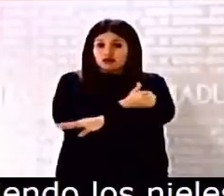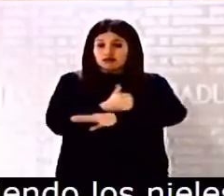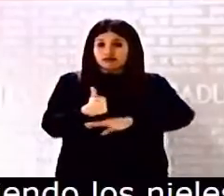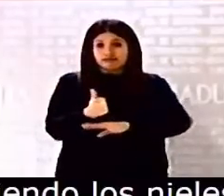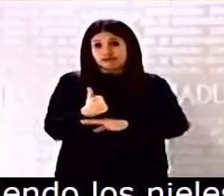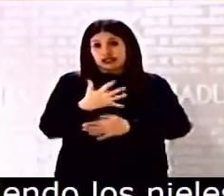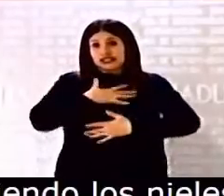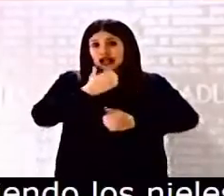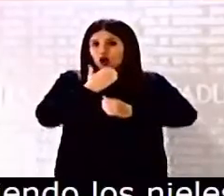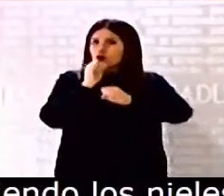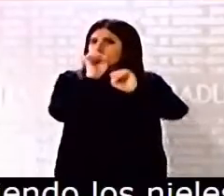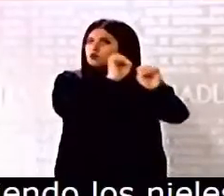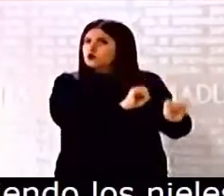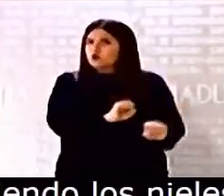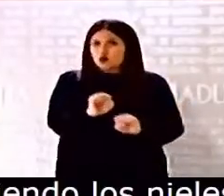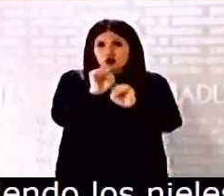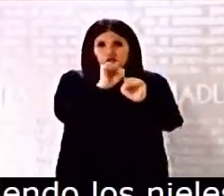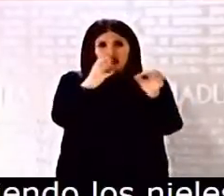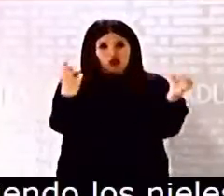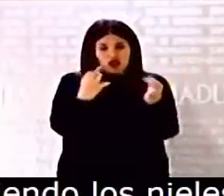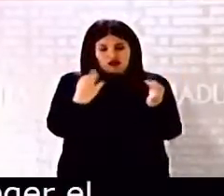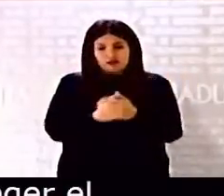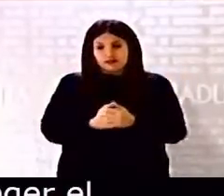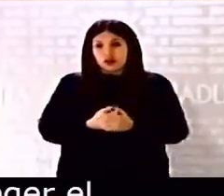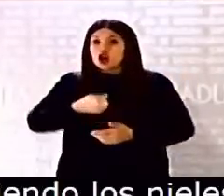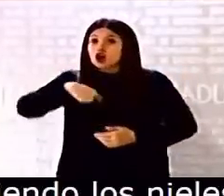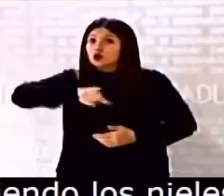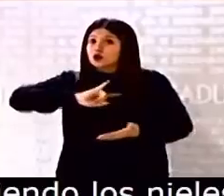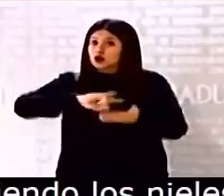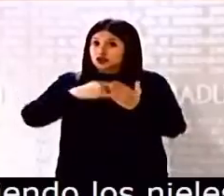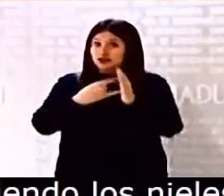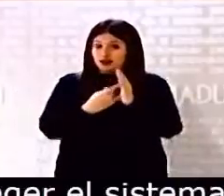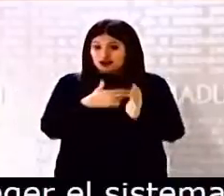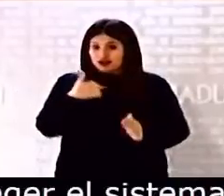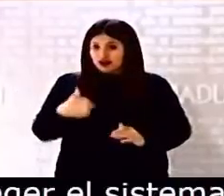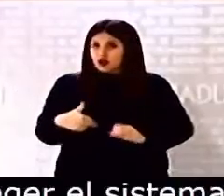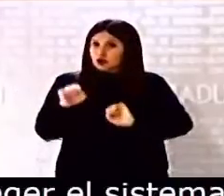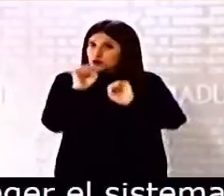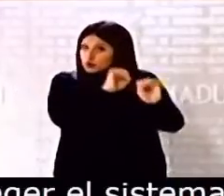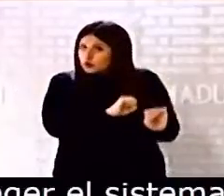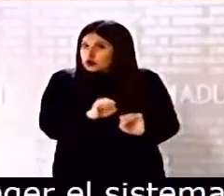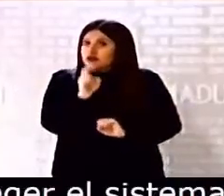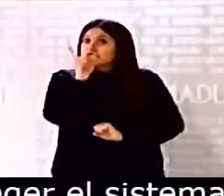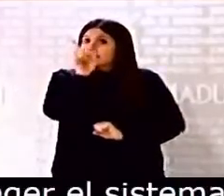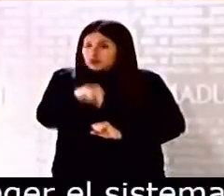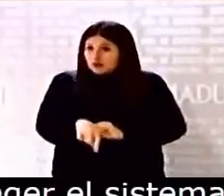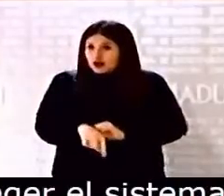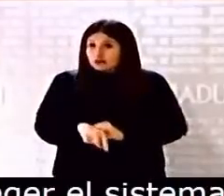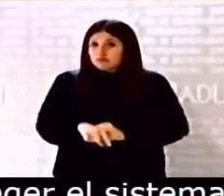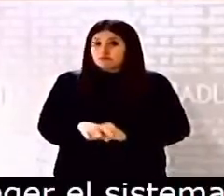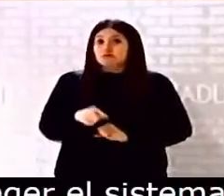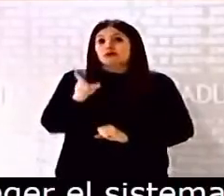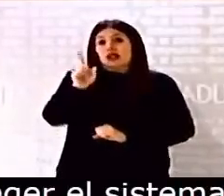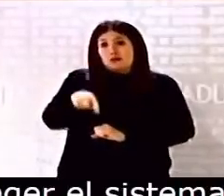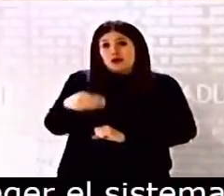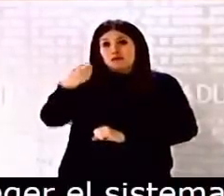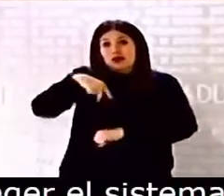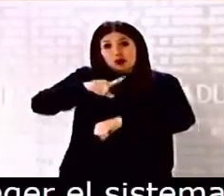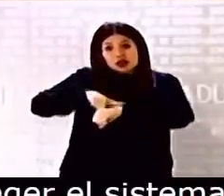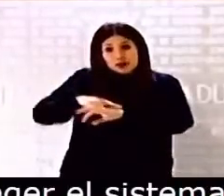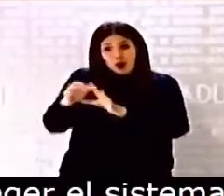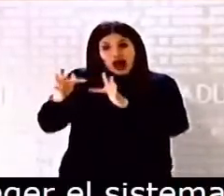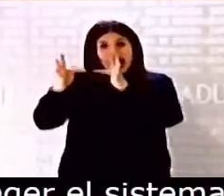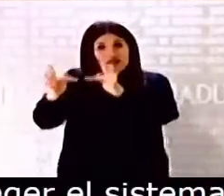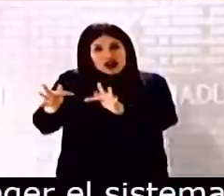protegiendo nuestros sistemas sanitarios al tiempo que somos capaces de ir vacunando para que cada vez